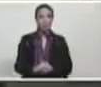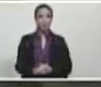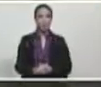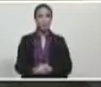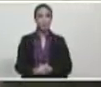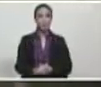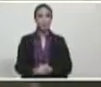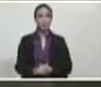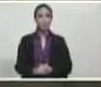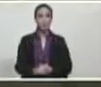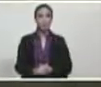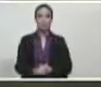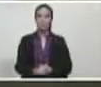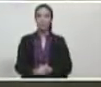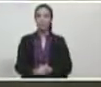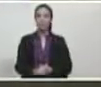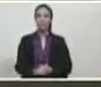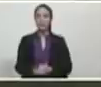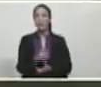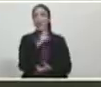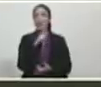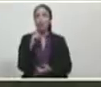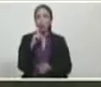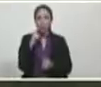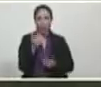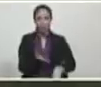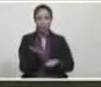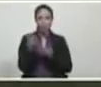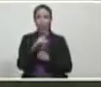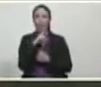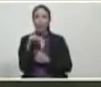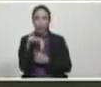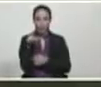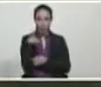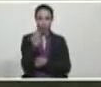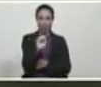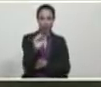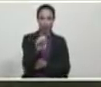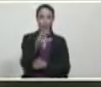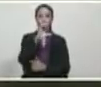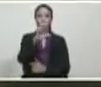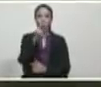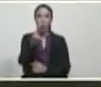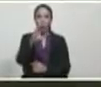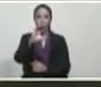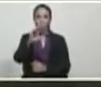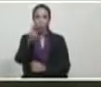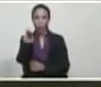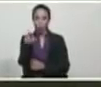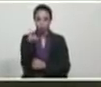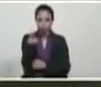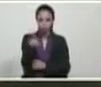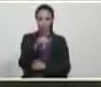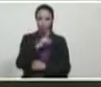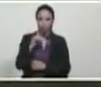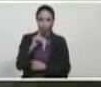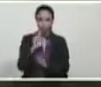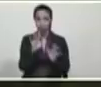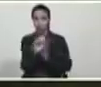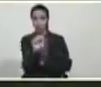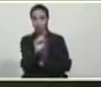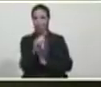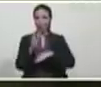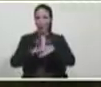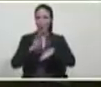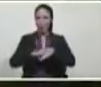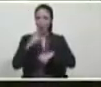Oye, Ortegano, ¿por qué lo llaman Cucú? ¿Por qué lo llaman cucú? Está más enredado